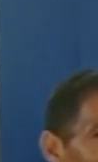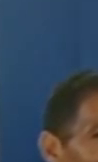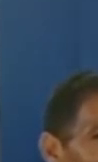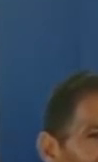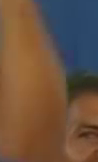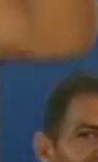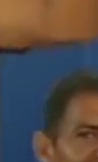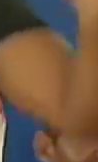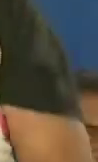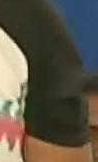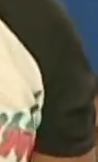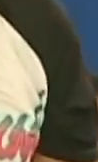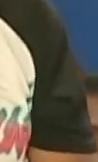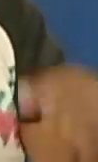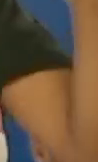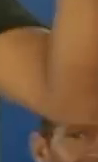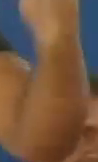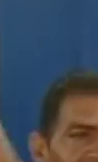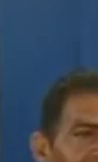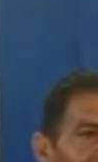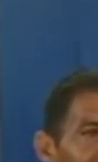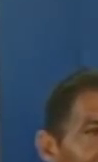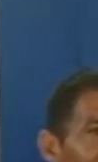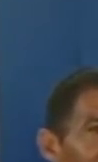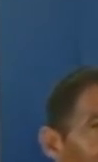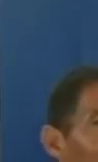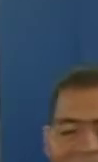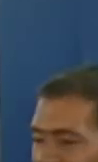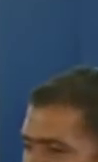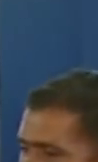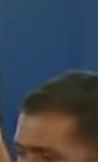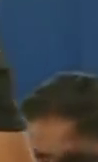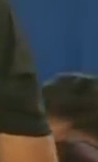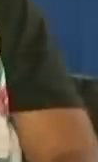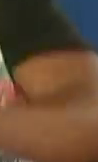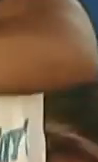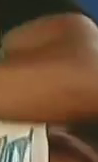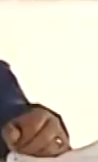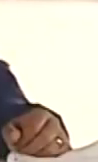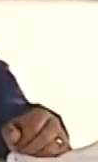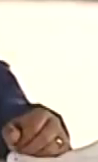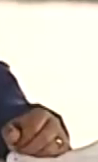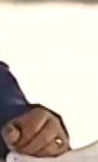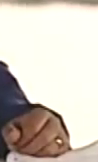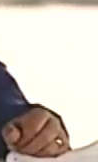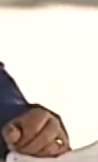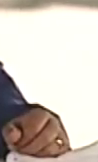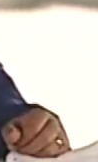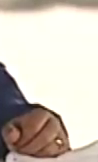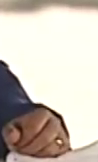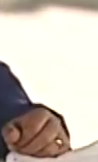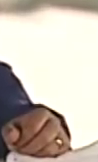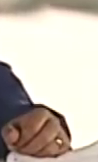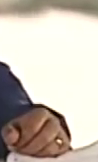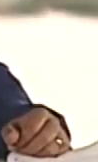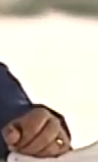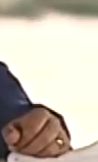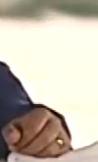tiene los votos. ¿Qué más tenemos nosotros? No me toques esa tecla ahorita. Bueno. La hablamos al final del acto.